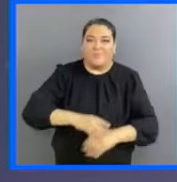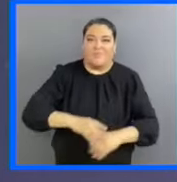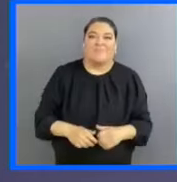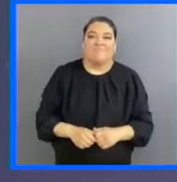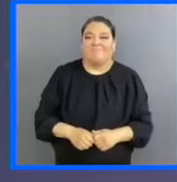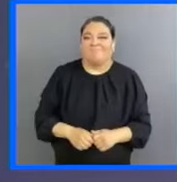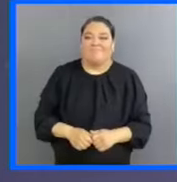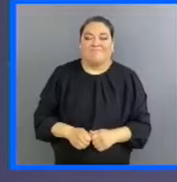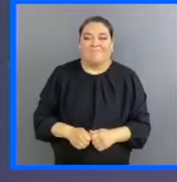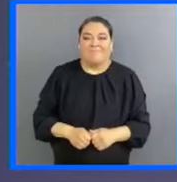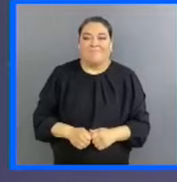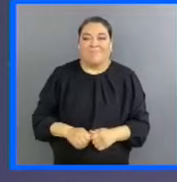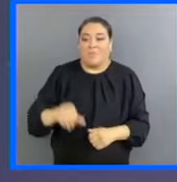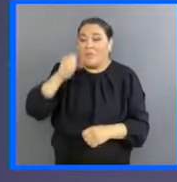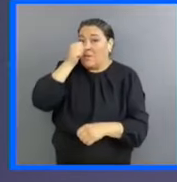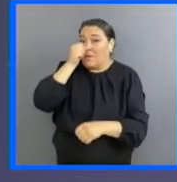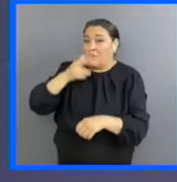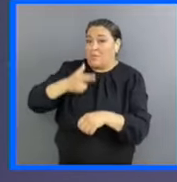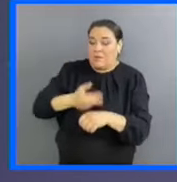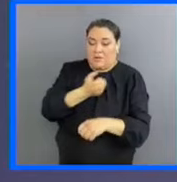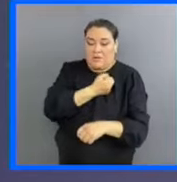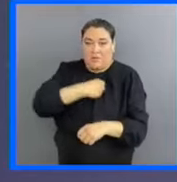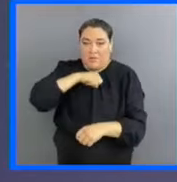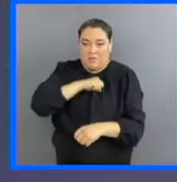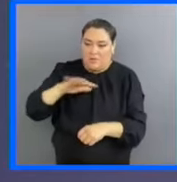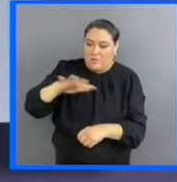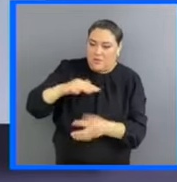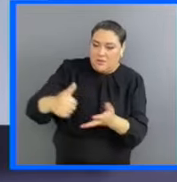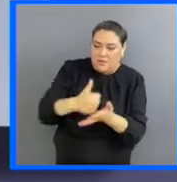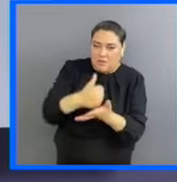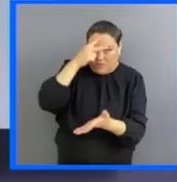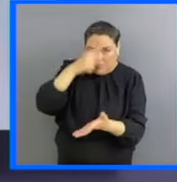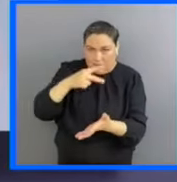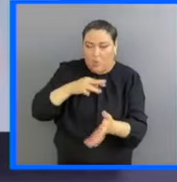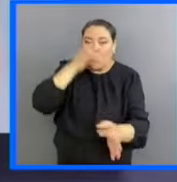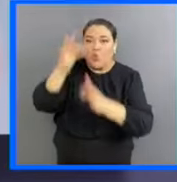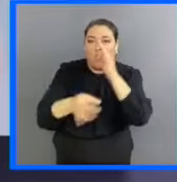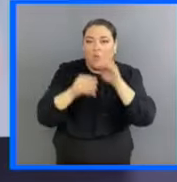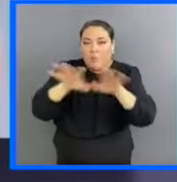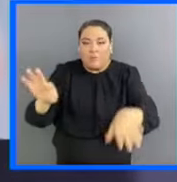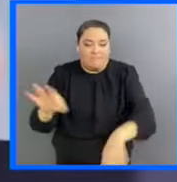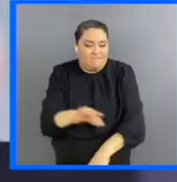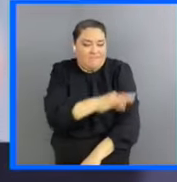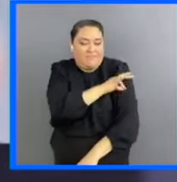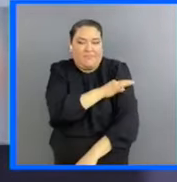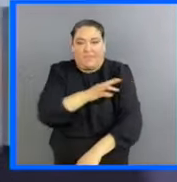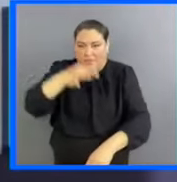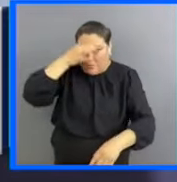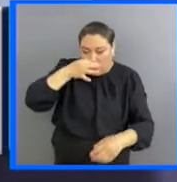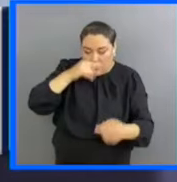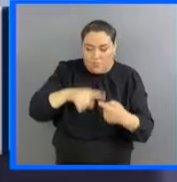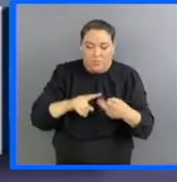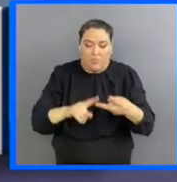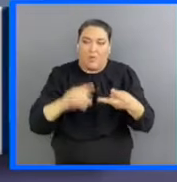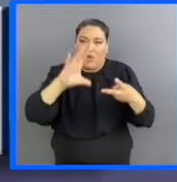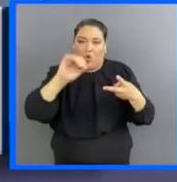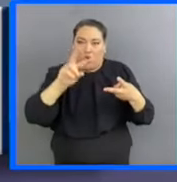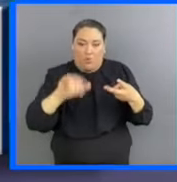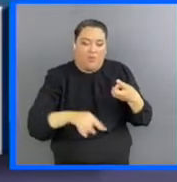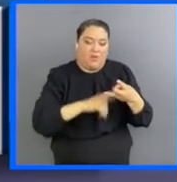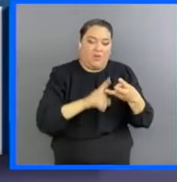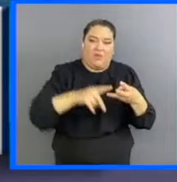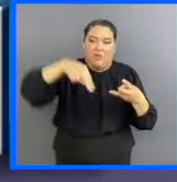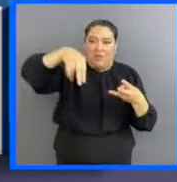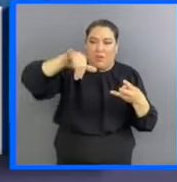La Secretaría de Salud Capitalina inició la campaña de vacunación contra influenza, COVID-19, neumococo y sarampión